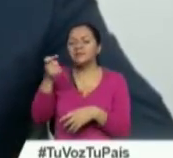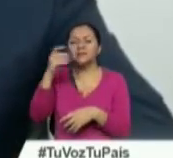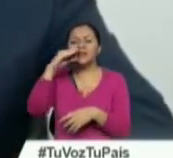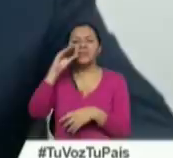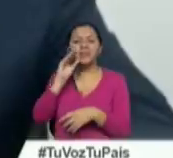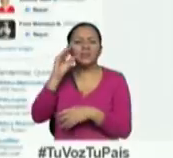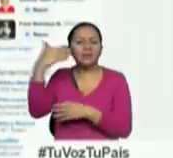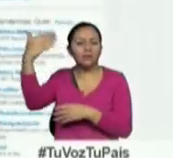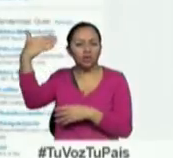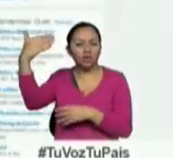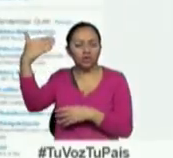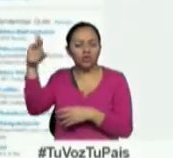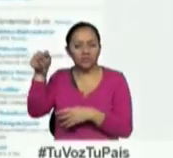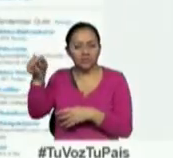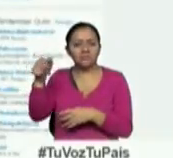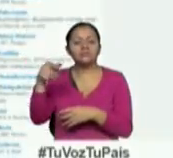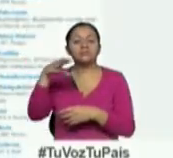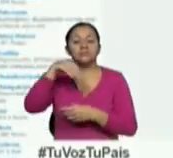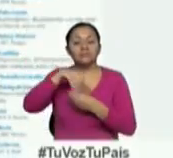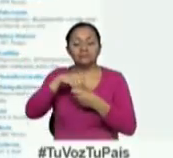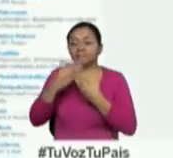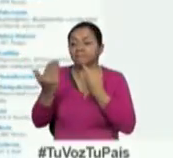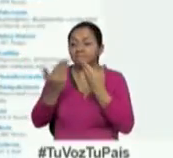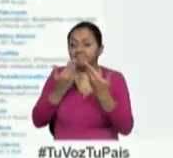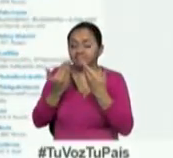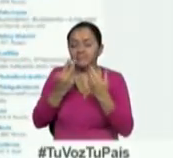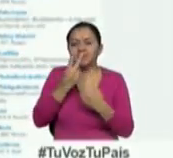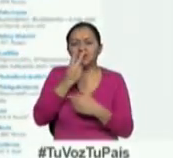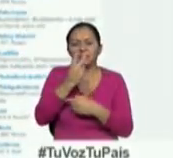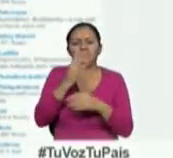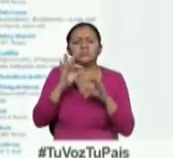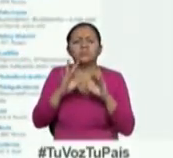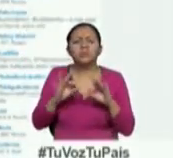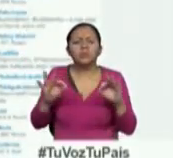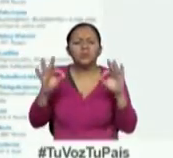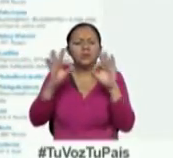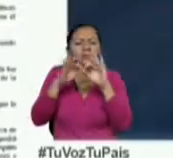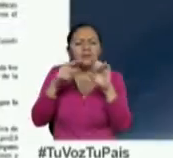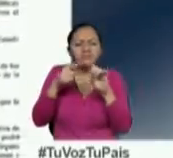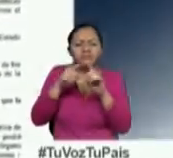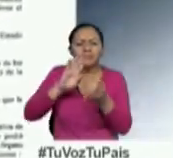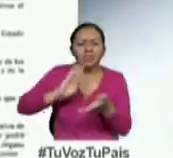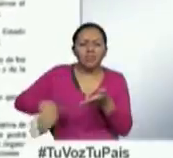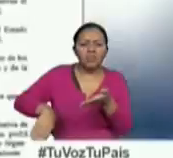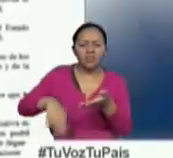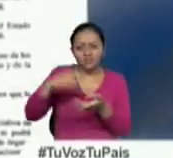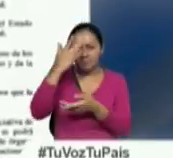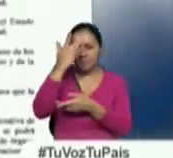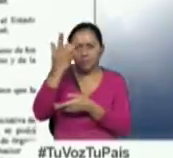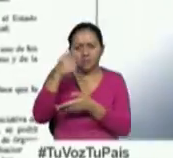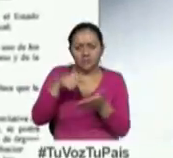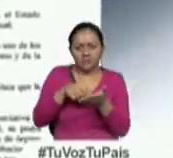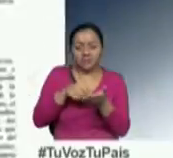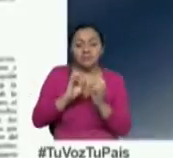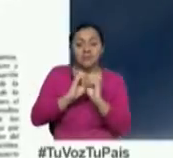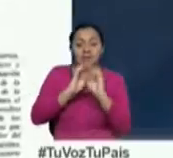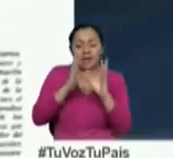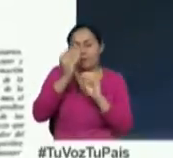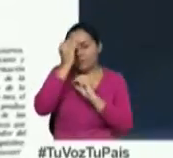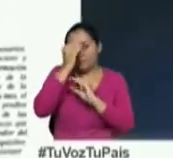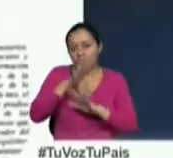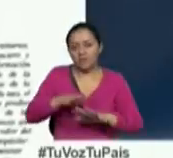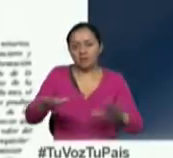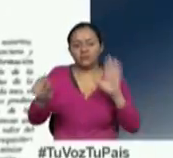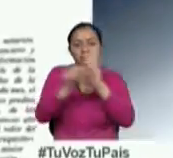Guayaquil, Jaime Nebot, en cuya interlocución no mencionó parte importante del proyecto de ley, hecho que evidencia la desinformación que circula